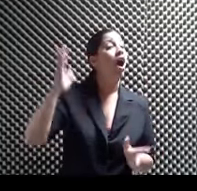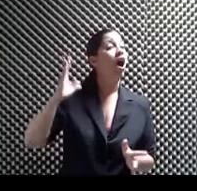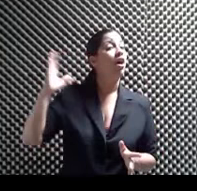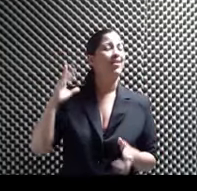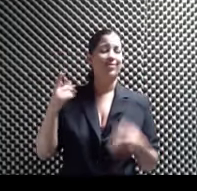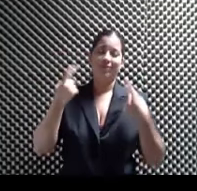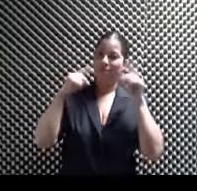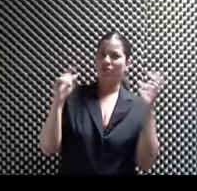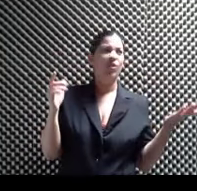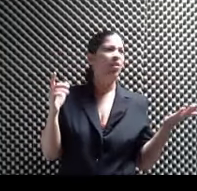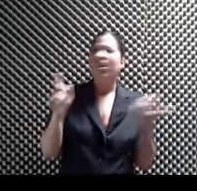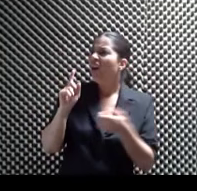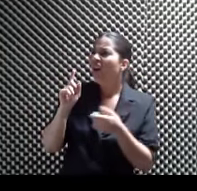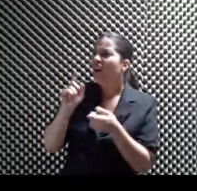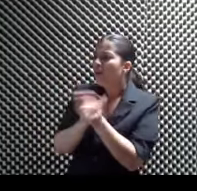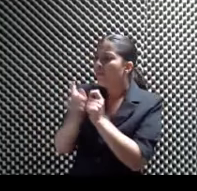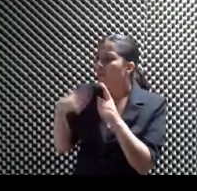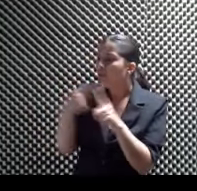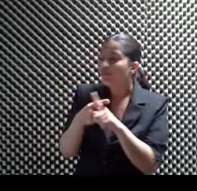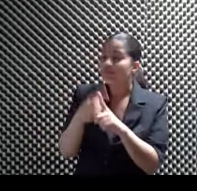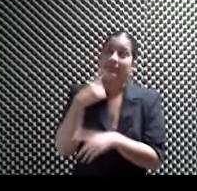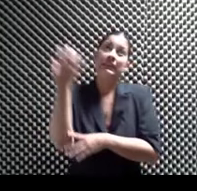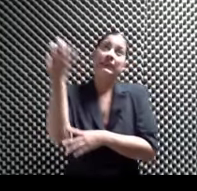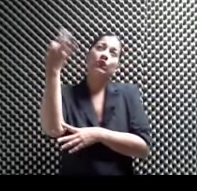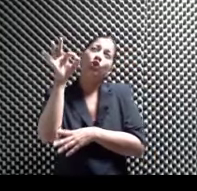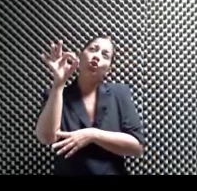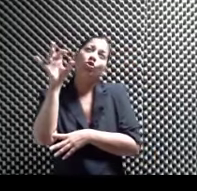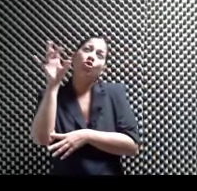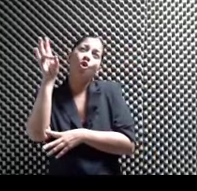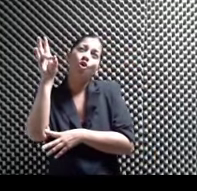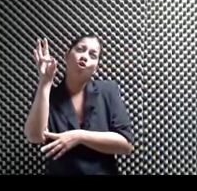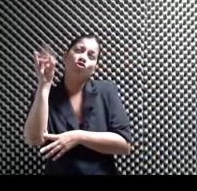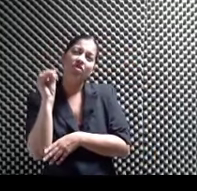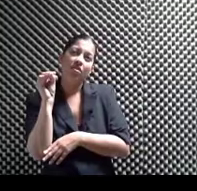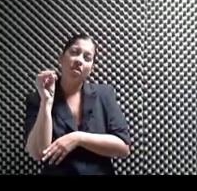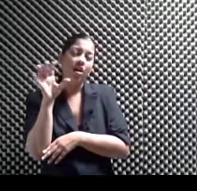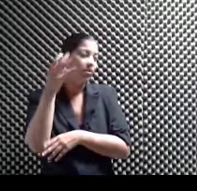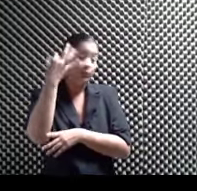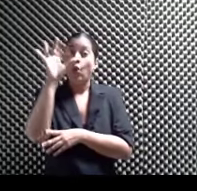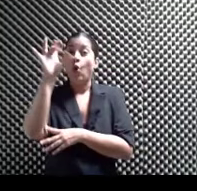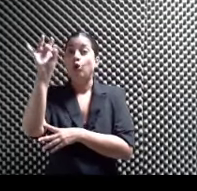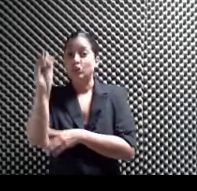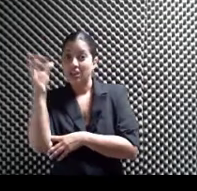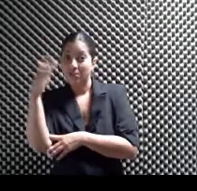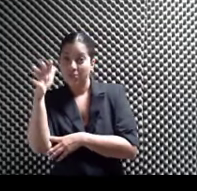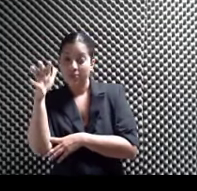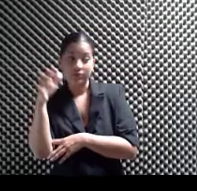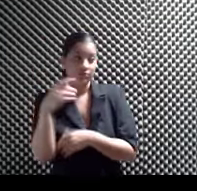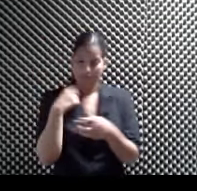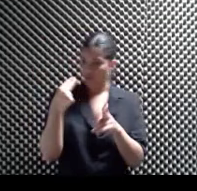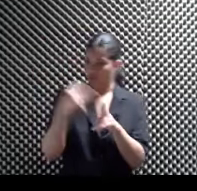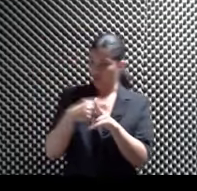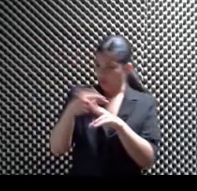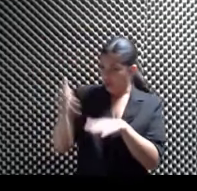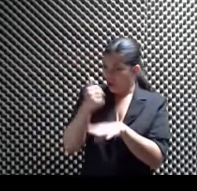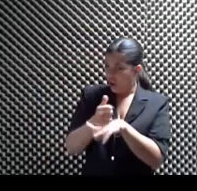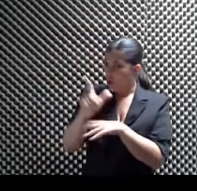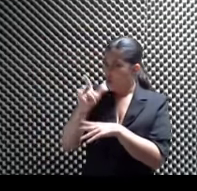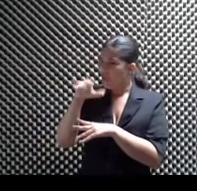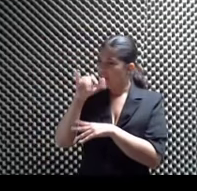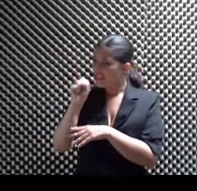Cambió en la década De los 80 ¿Cuándo le ponen El nombre de Luis Muñoz? Sí Bueno Un poquito más Pero En este caso